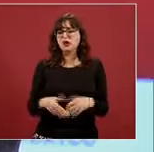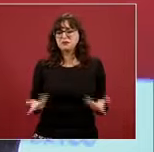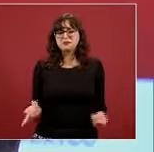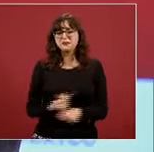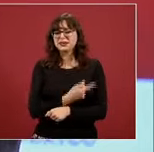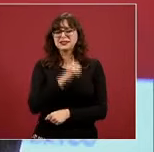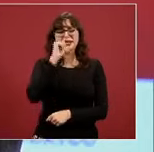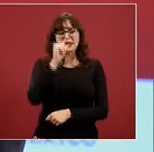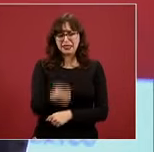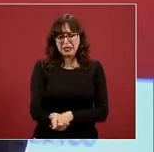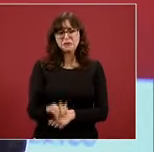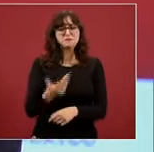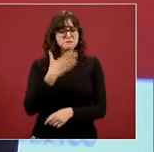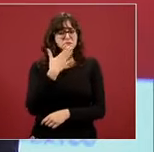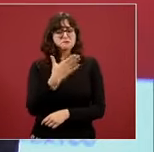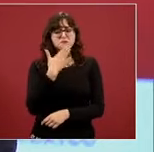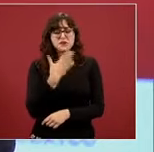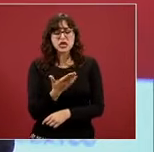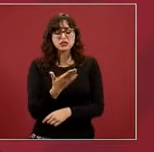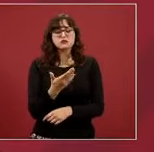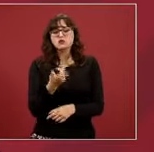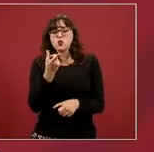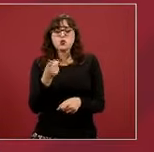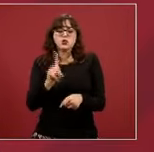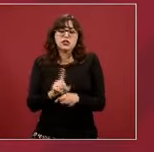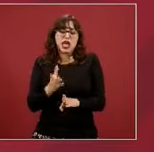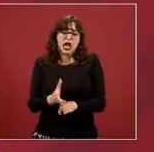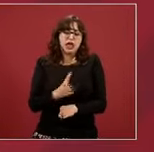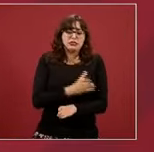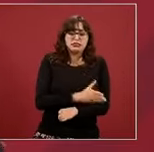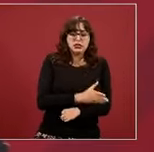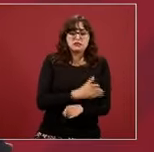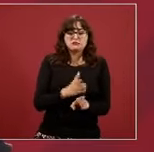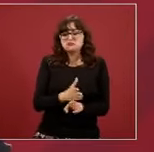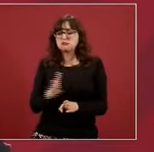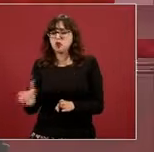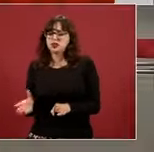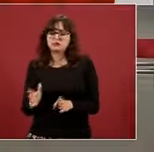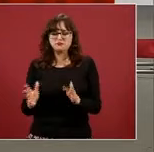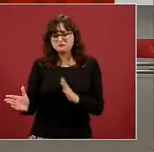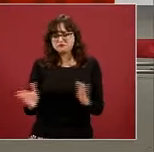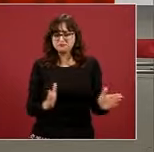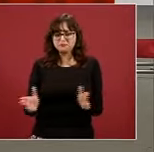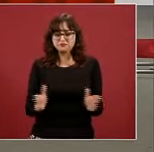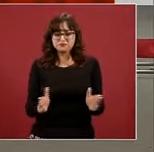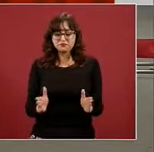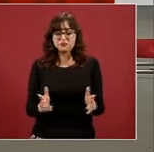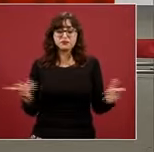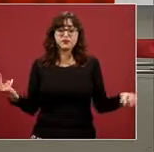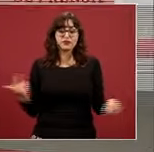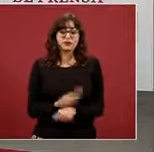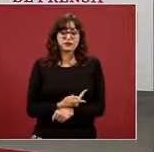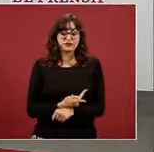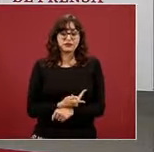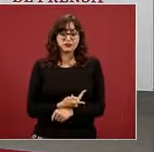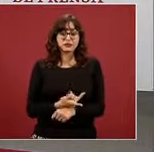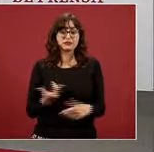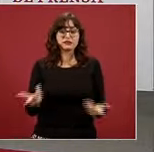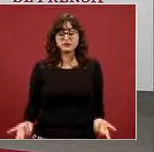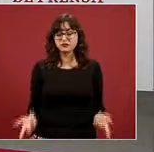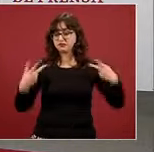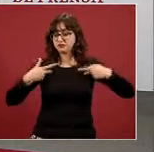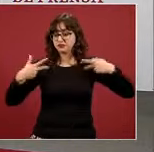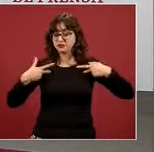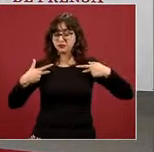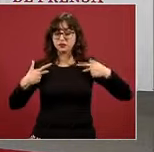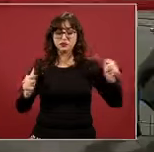consecuencia, excepto que se utilizó una medida que tiene sus costos en términos de la reducción de la movilidad